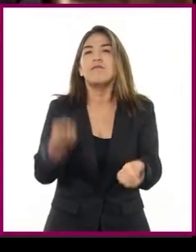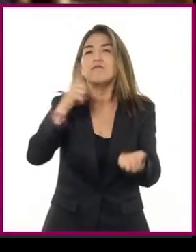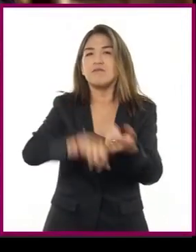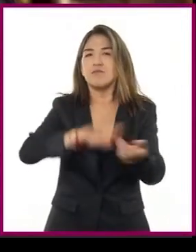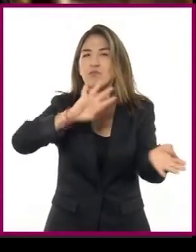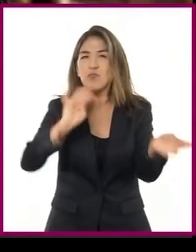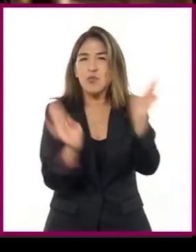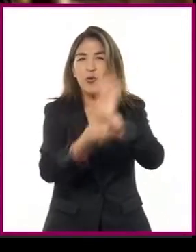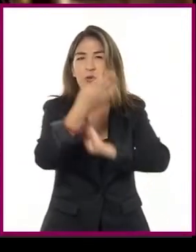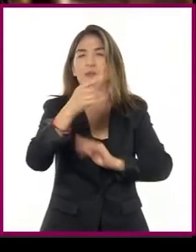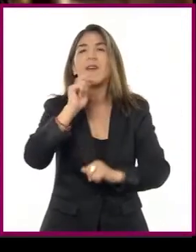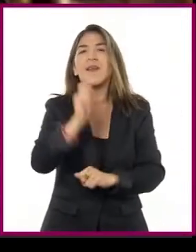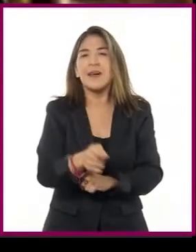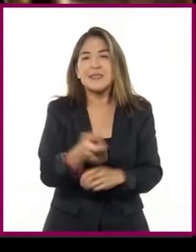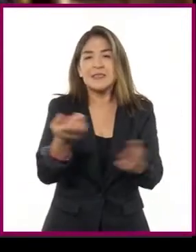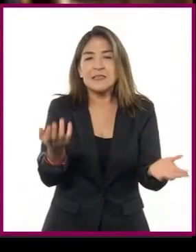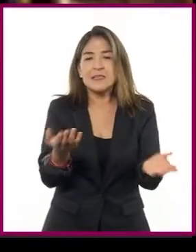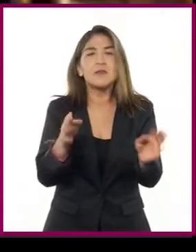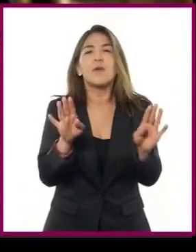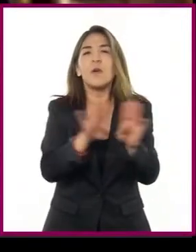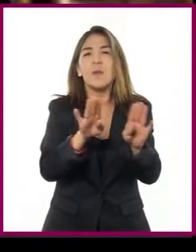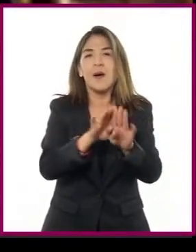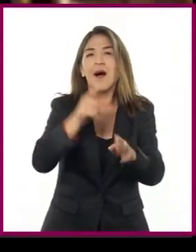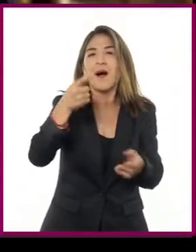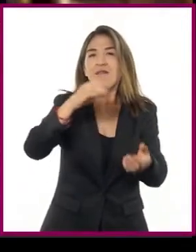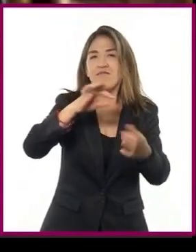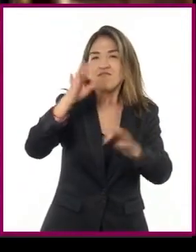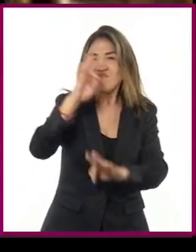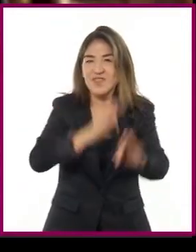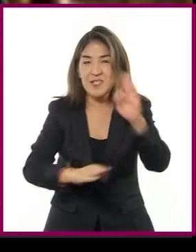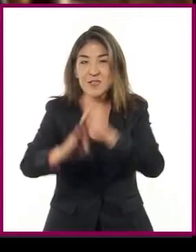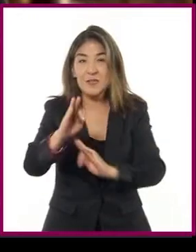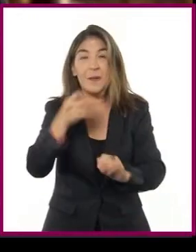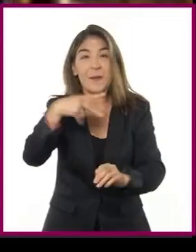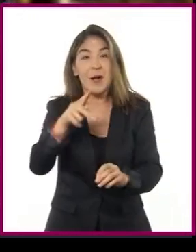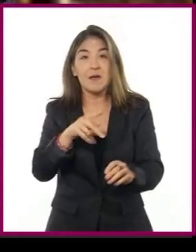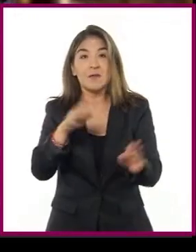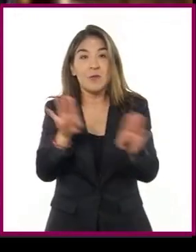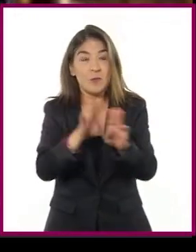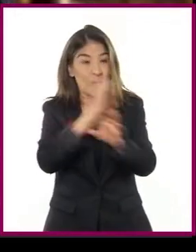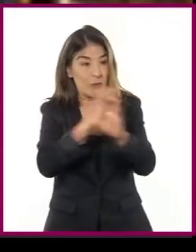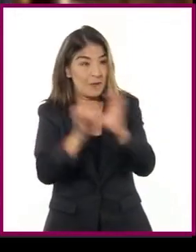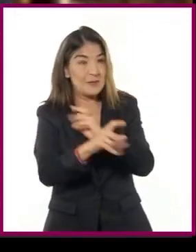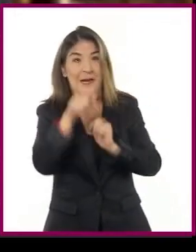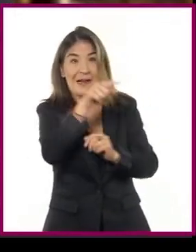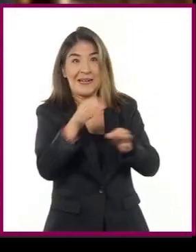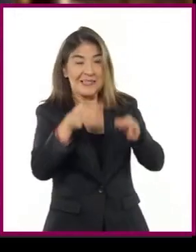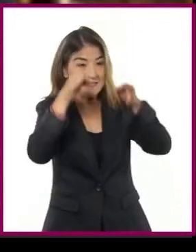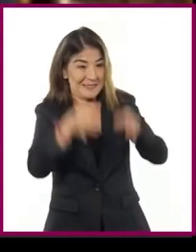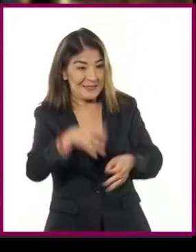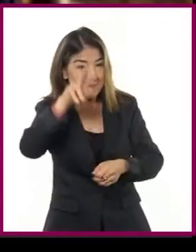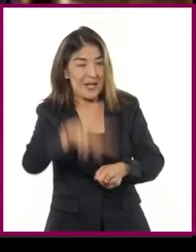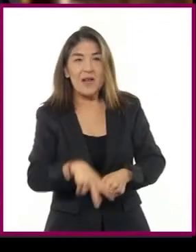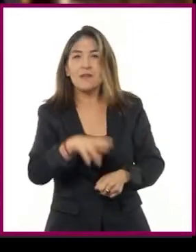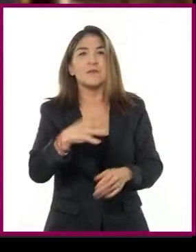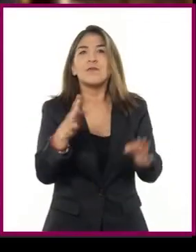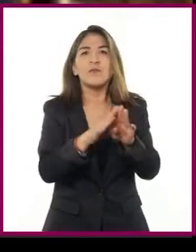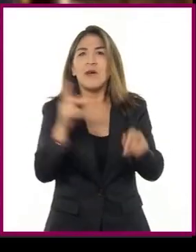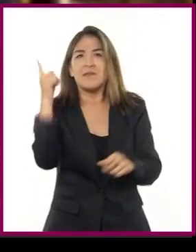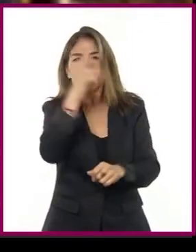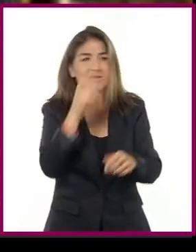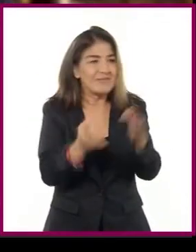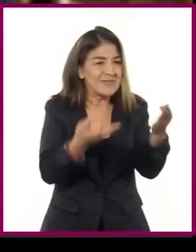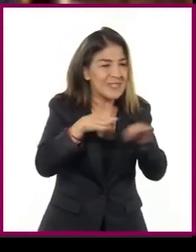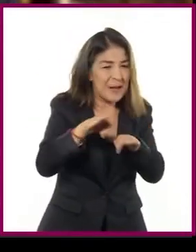físico sin tener que trabajar directamente con los objetos reales. Así, parece que